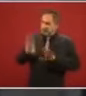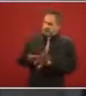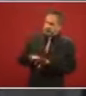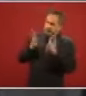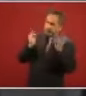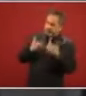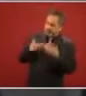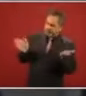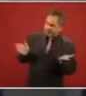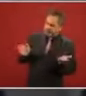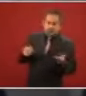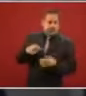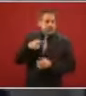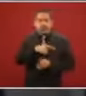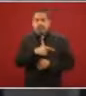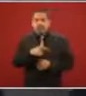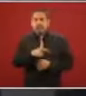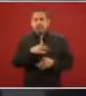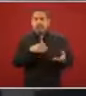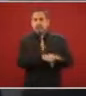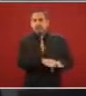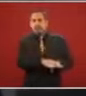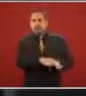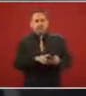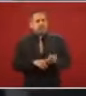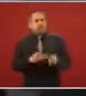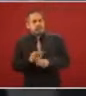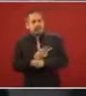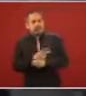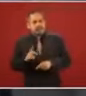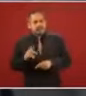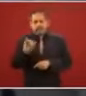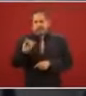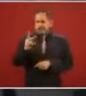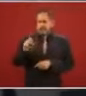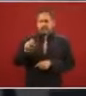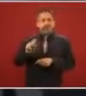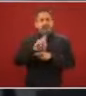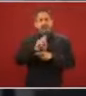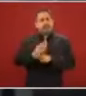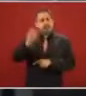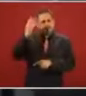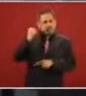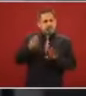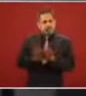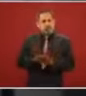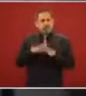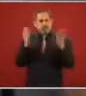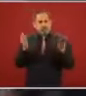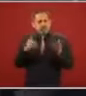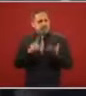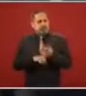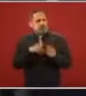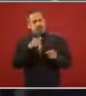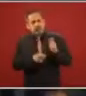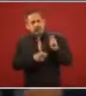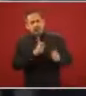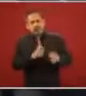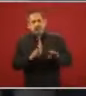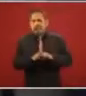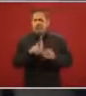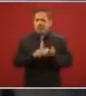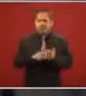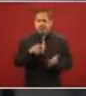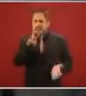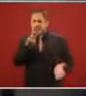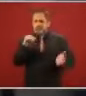abrirlos. El fondo IPS estaba abierto desde sexenios anteriores. Es un fondo que consta de más de unas